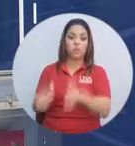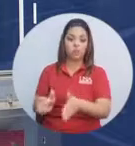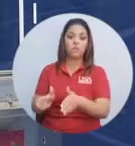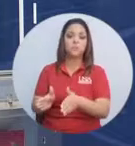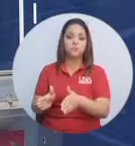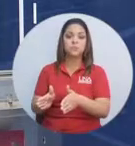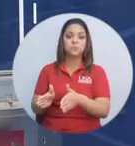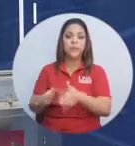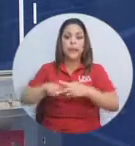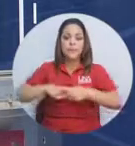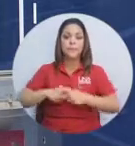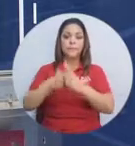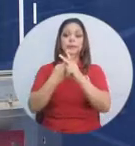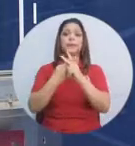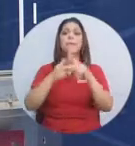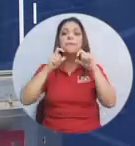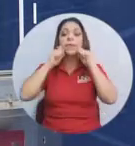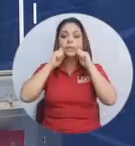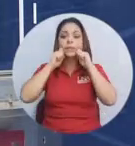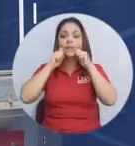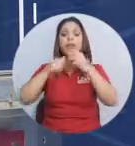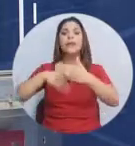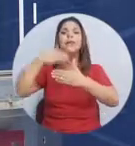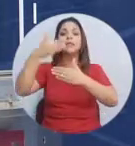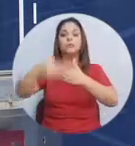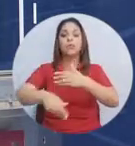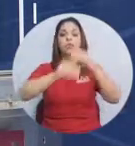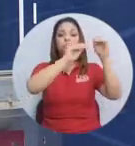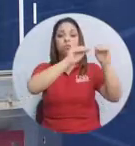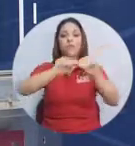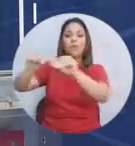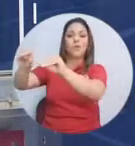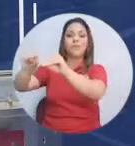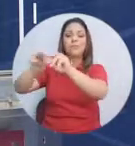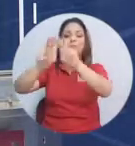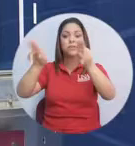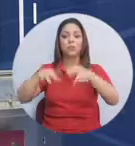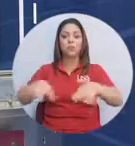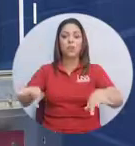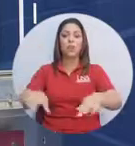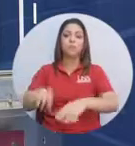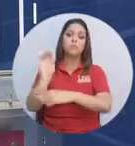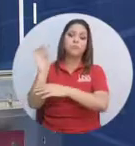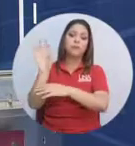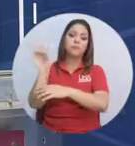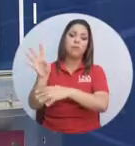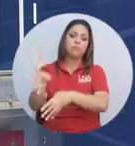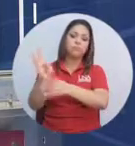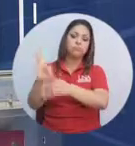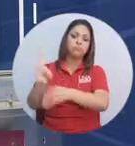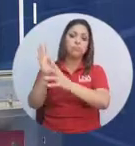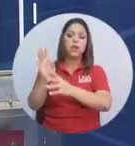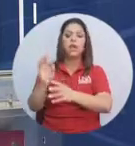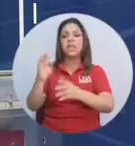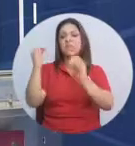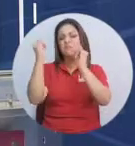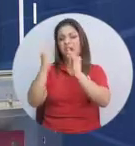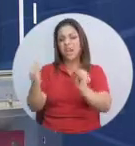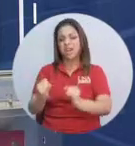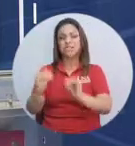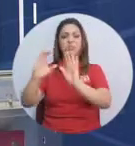lo traslada al mundo virtual, divulgando imágenes, información comprometedora o falsa sobre sus